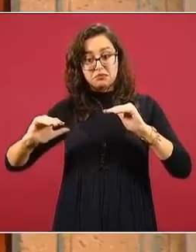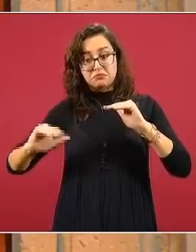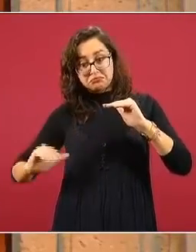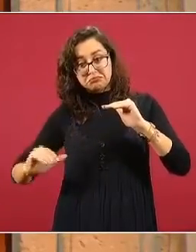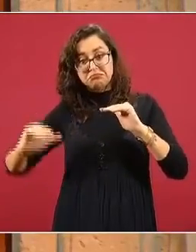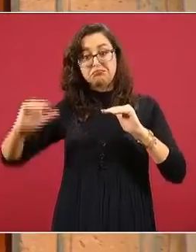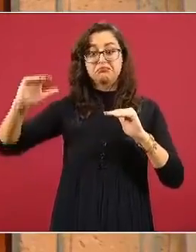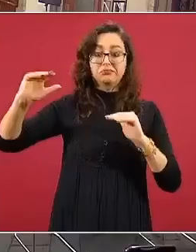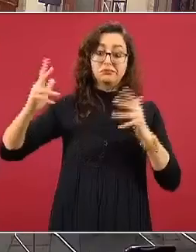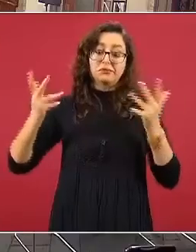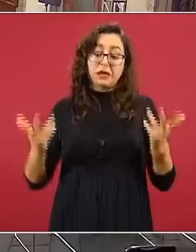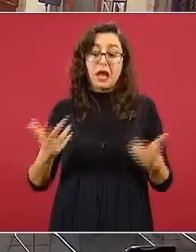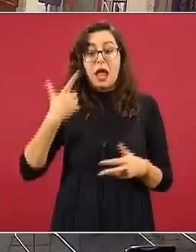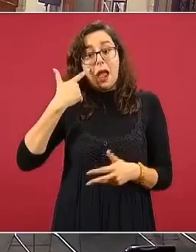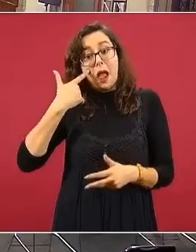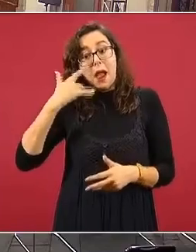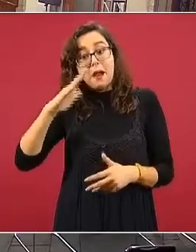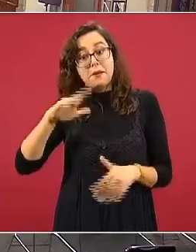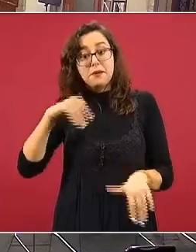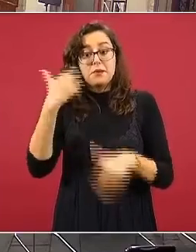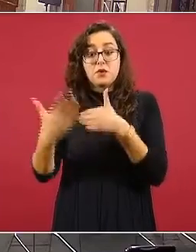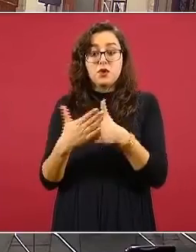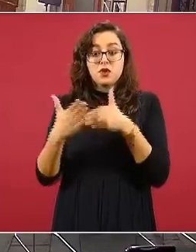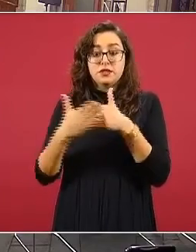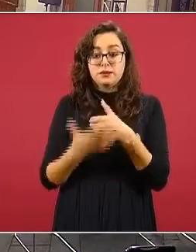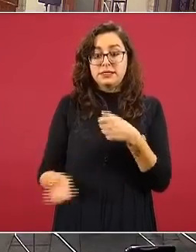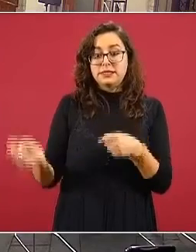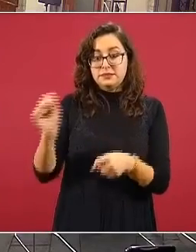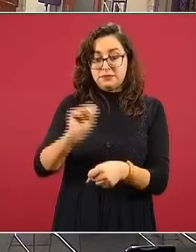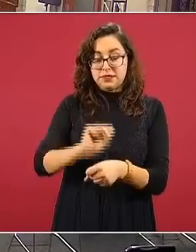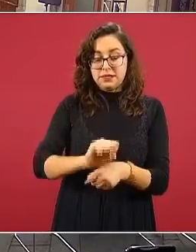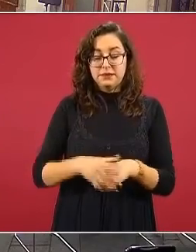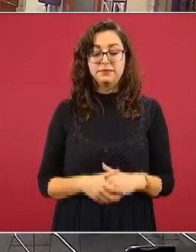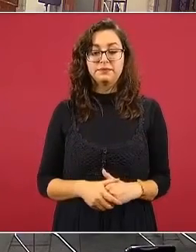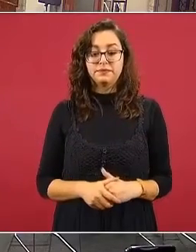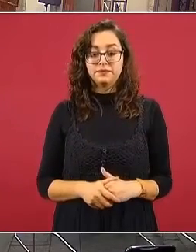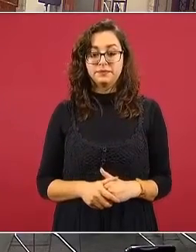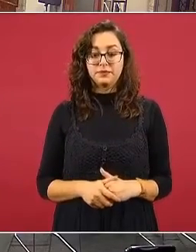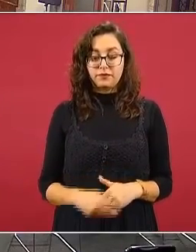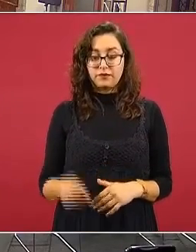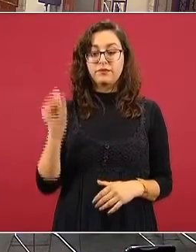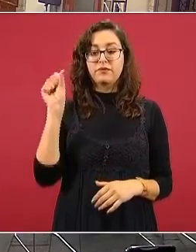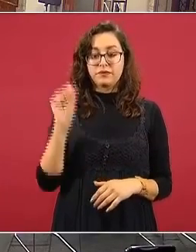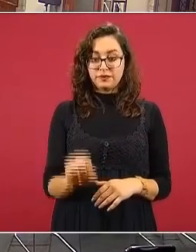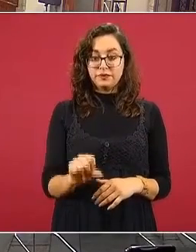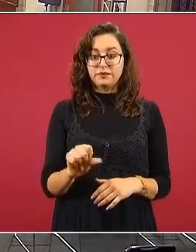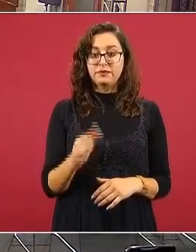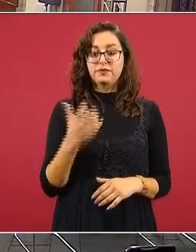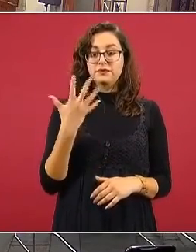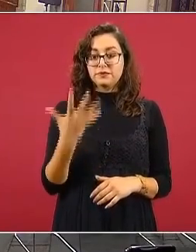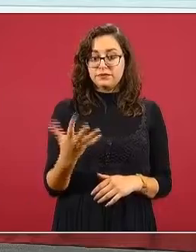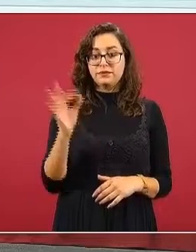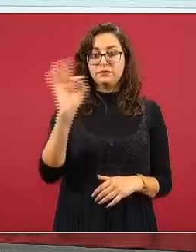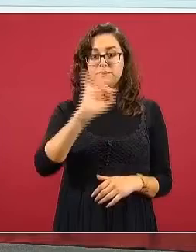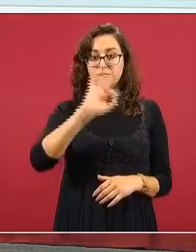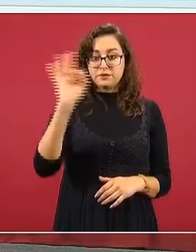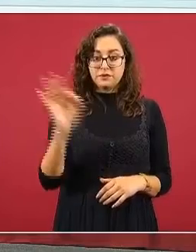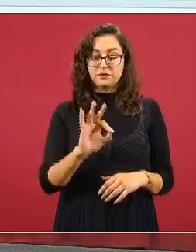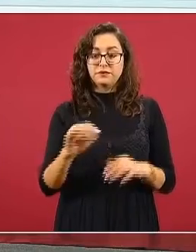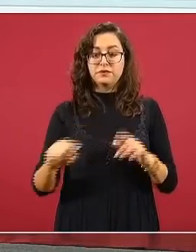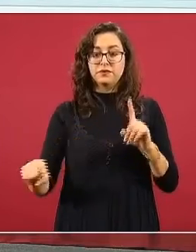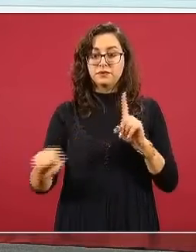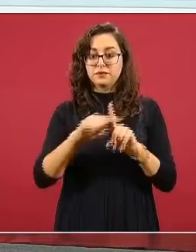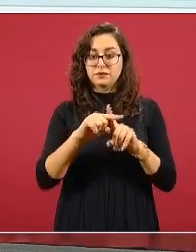será la semana 47 en función del comportamiento. El día de hoy 5%, se incrementa un punto